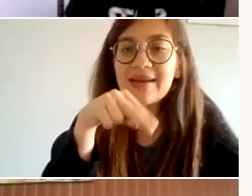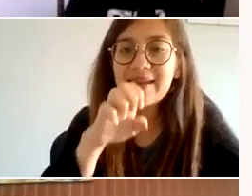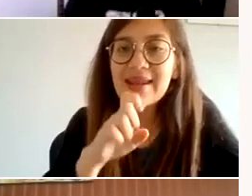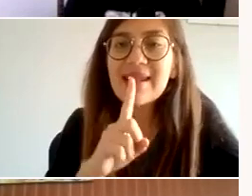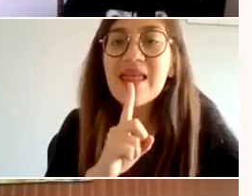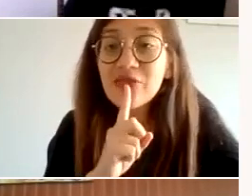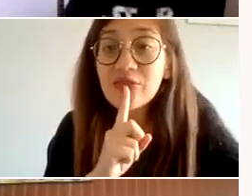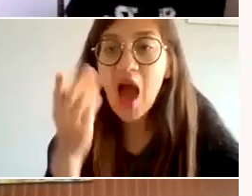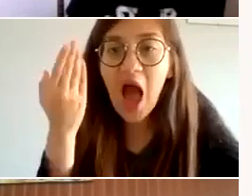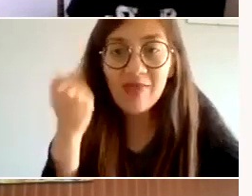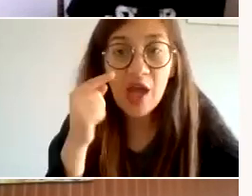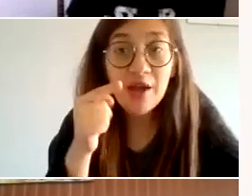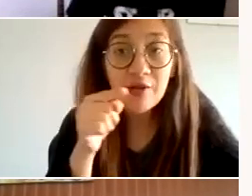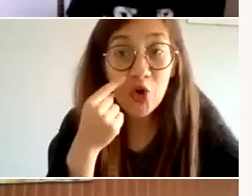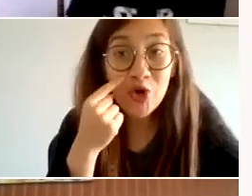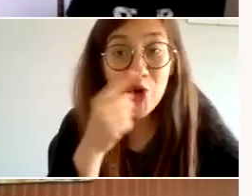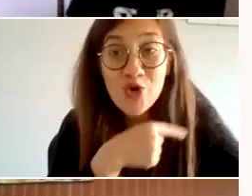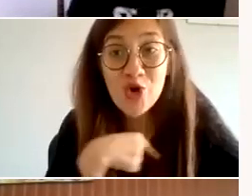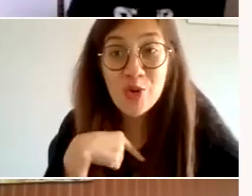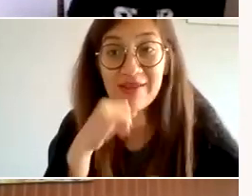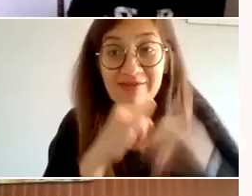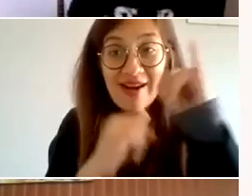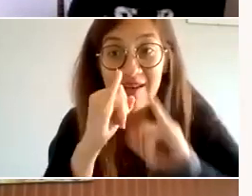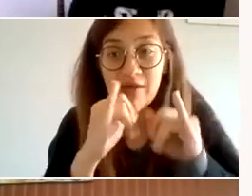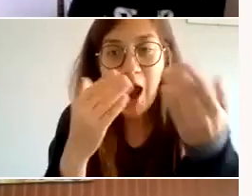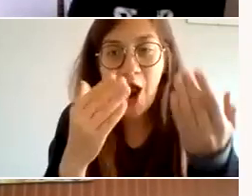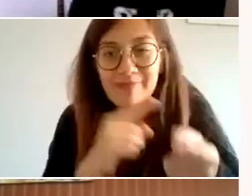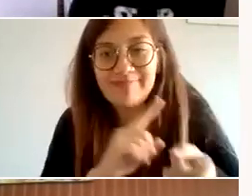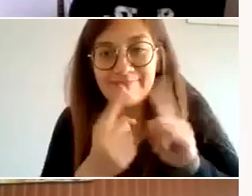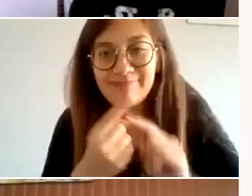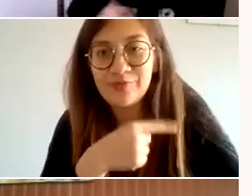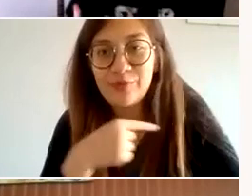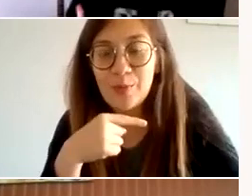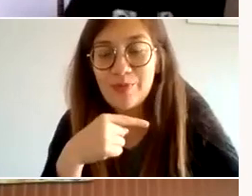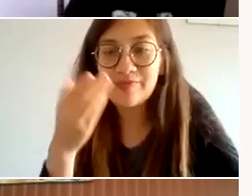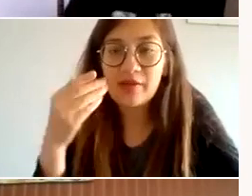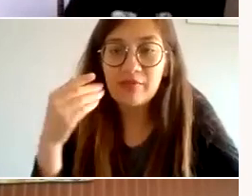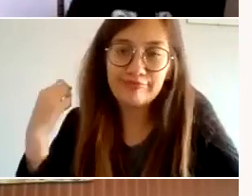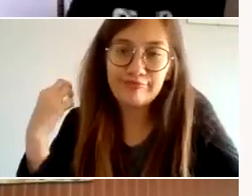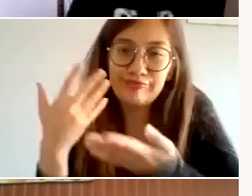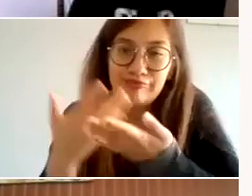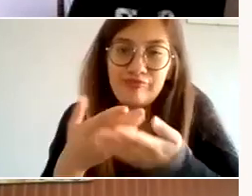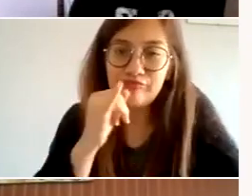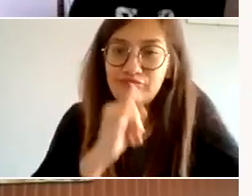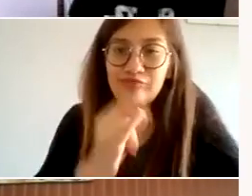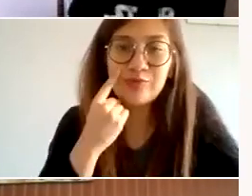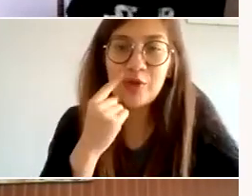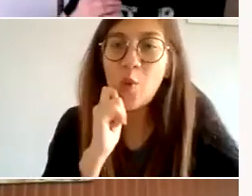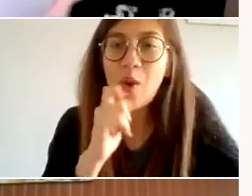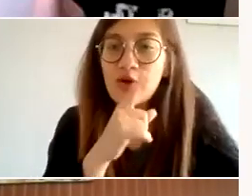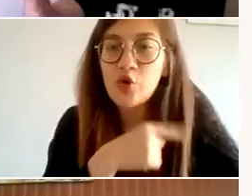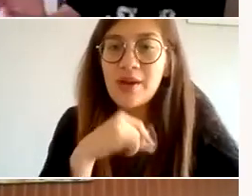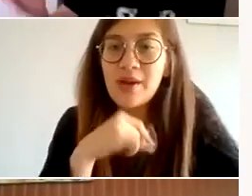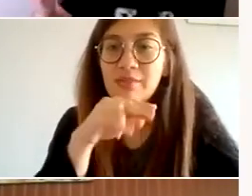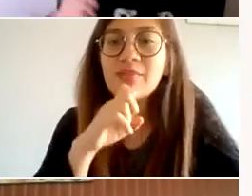principio de los 90 se creó una comisión en Estados Unidos hablando sobre este tema, sobre los grandes desafíos para